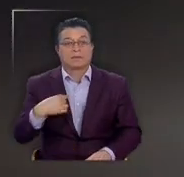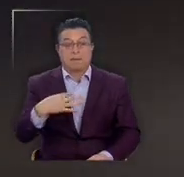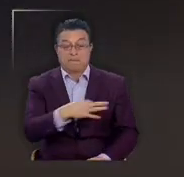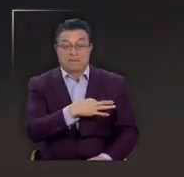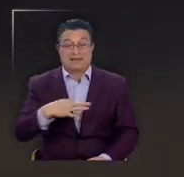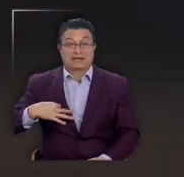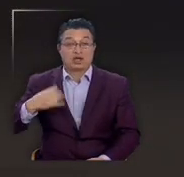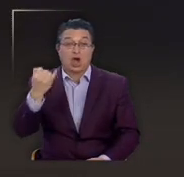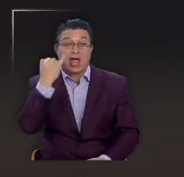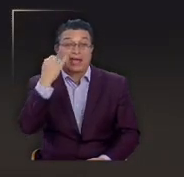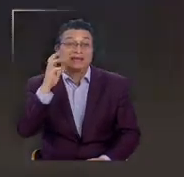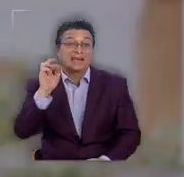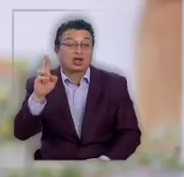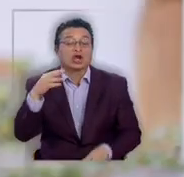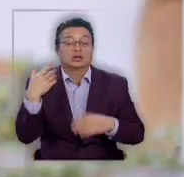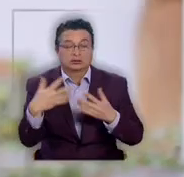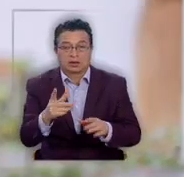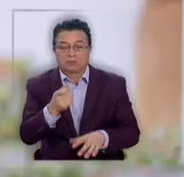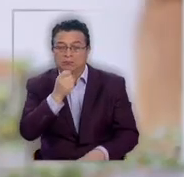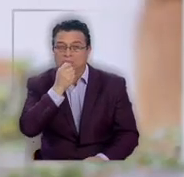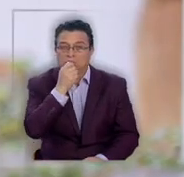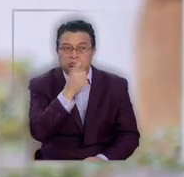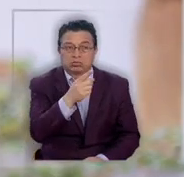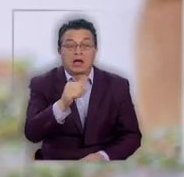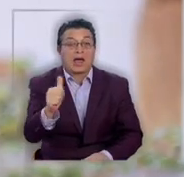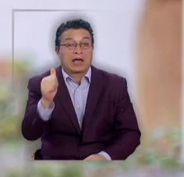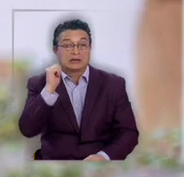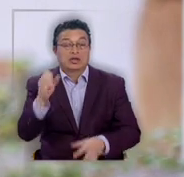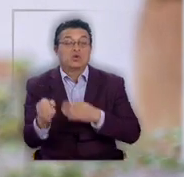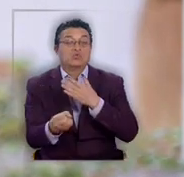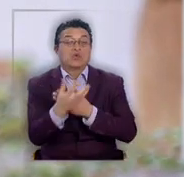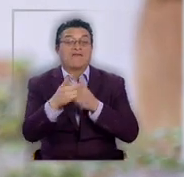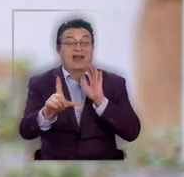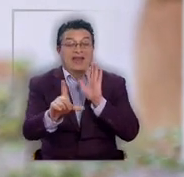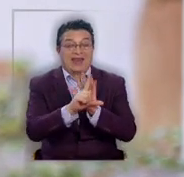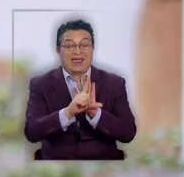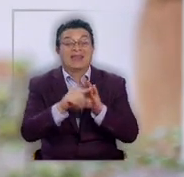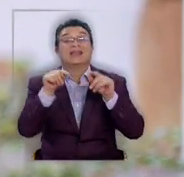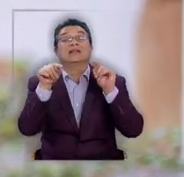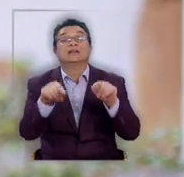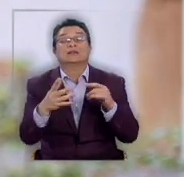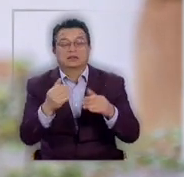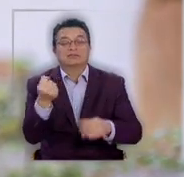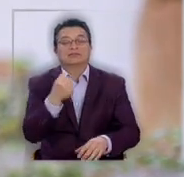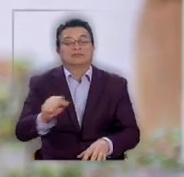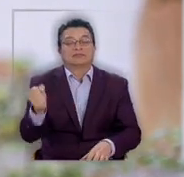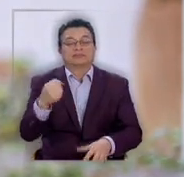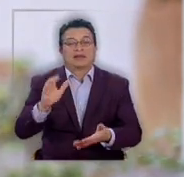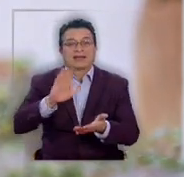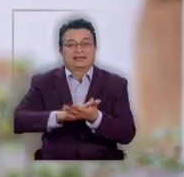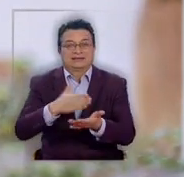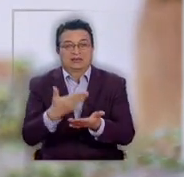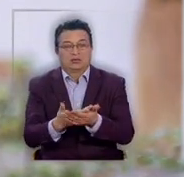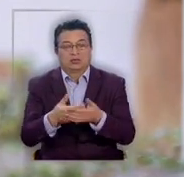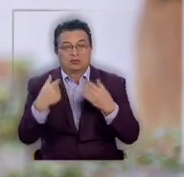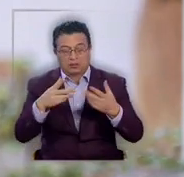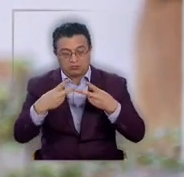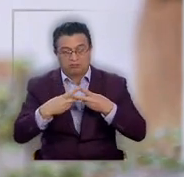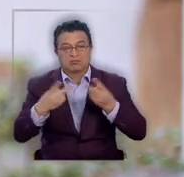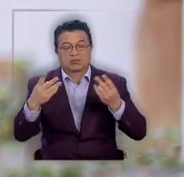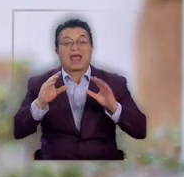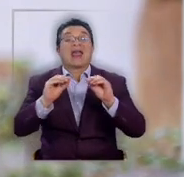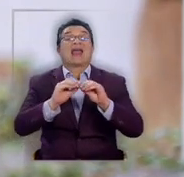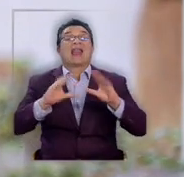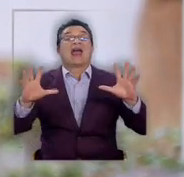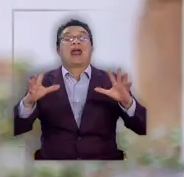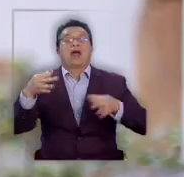naturalmente presentamos una querella. Desde ayer rige la nueva ley que aumenta las penas para quienes cometen infracciones sanitarias y esperamos una señal clara por parte